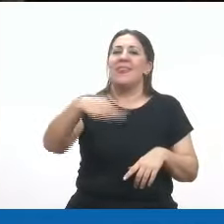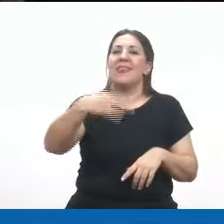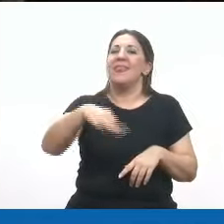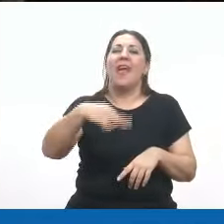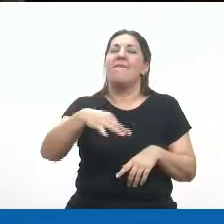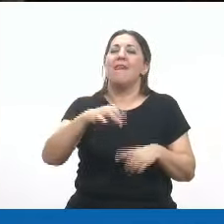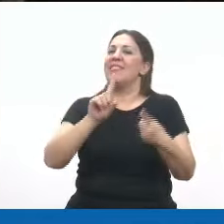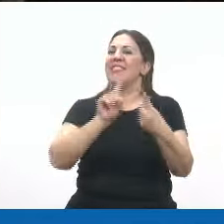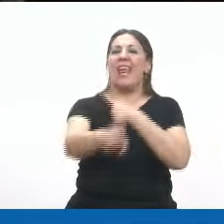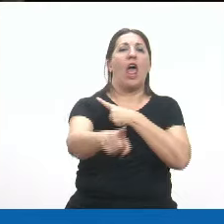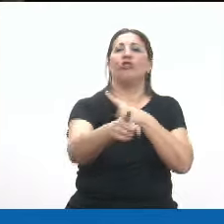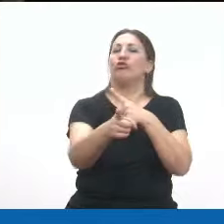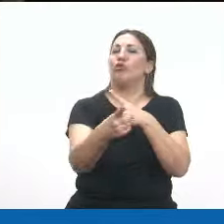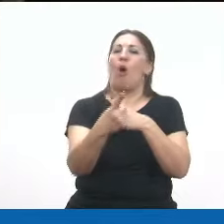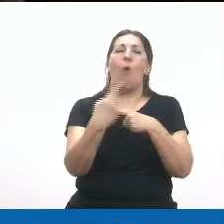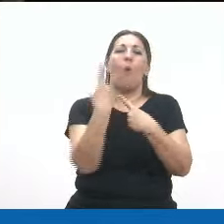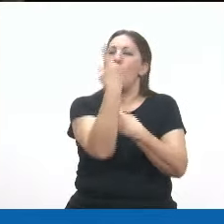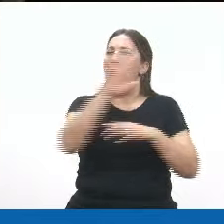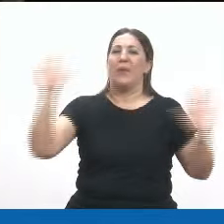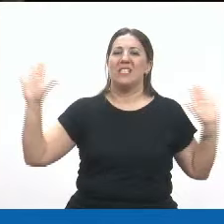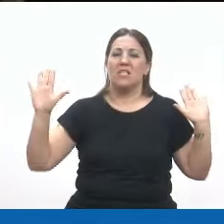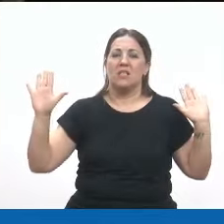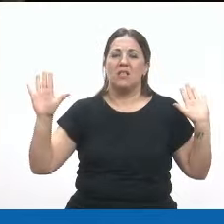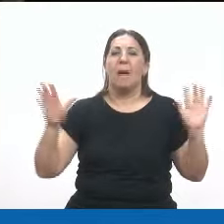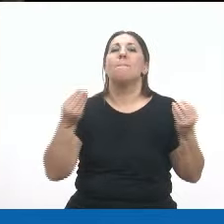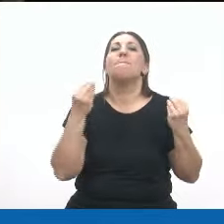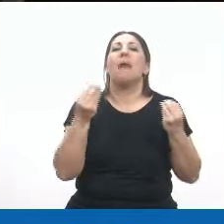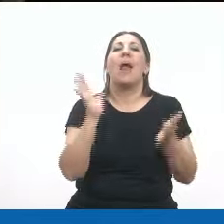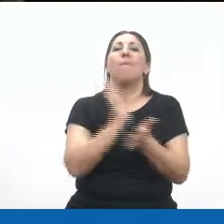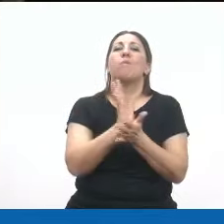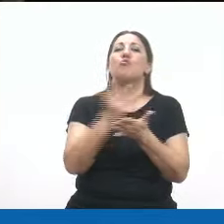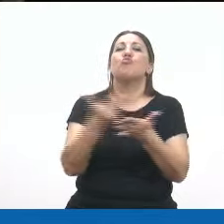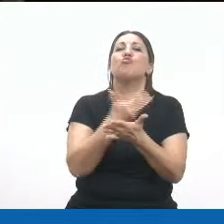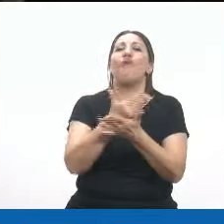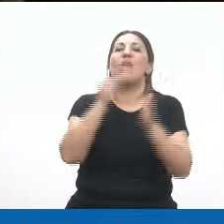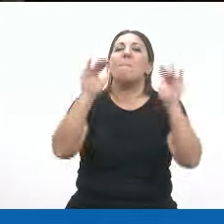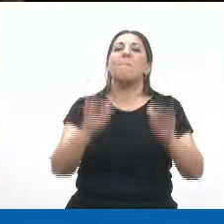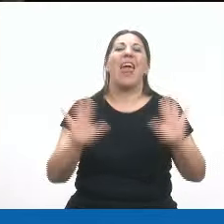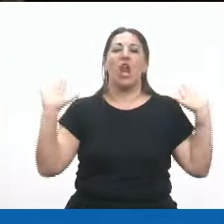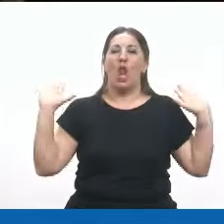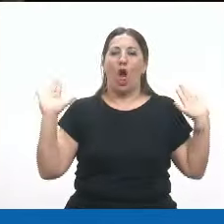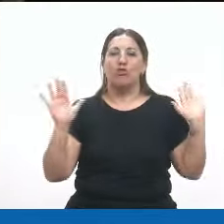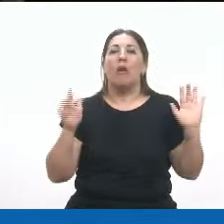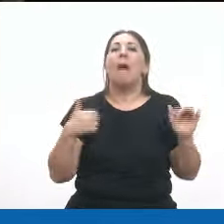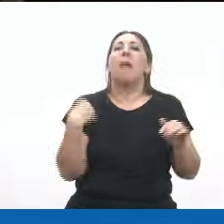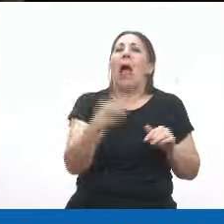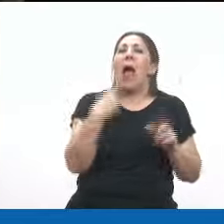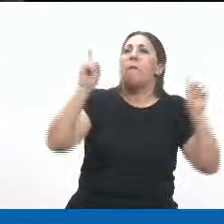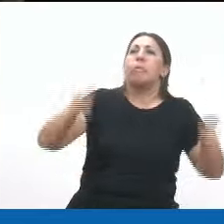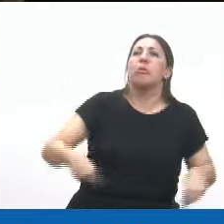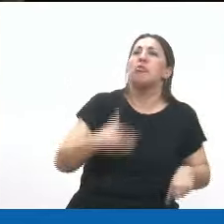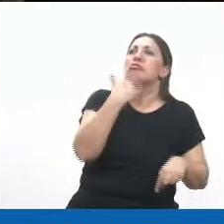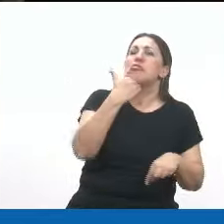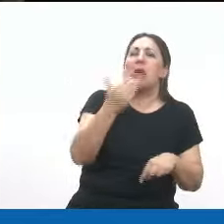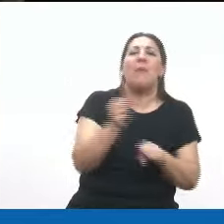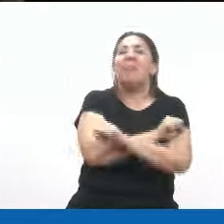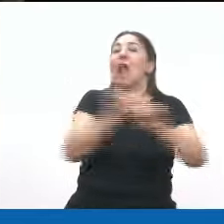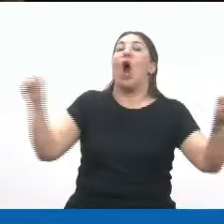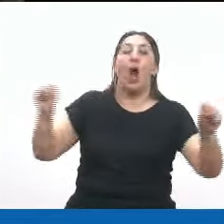vez para que hagan menos daños y no se sepa bien por dónde viene el daño En cambio le dice